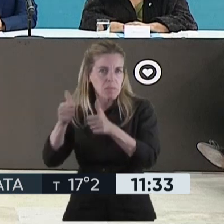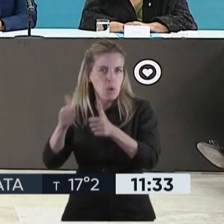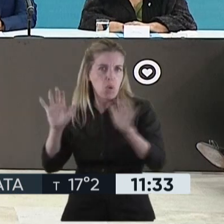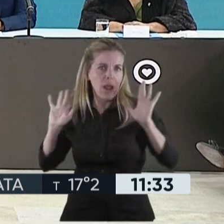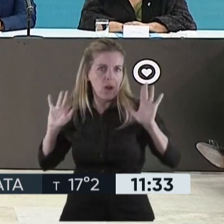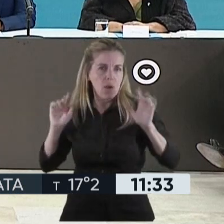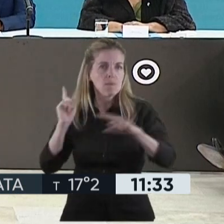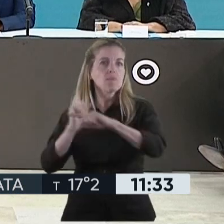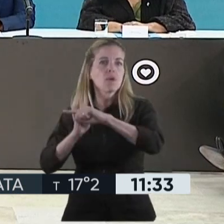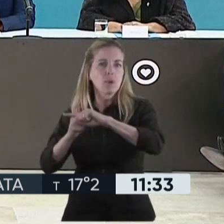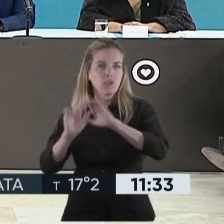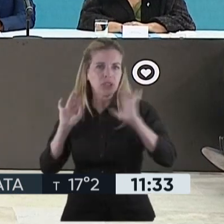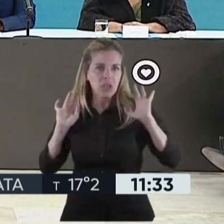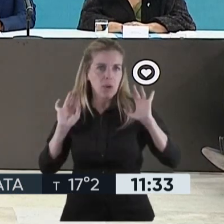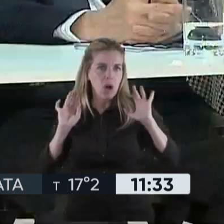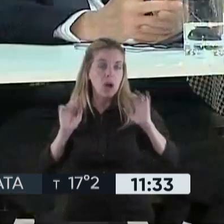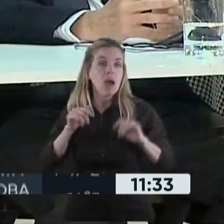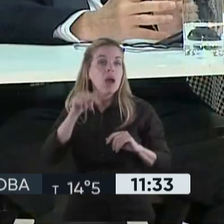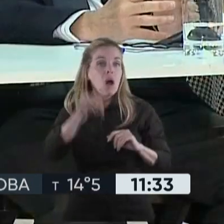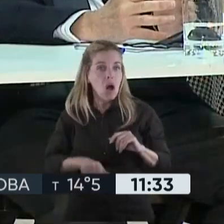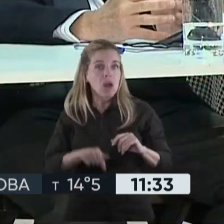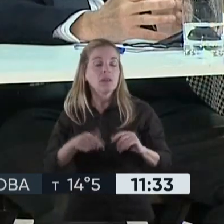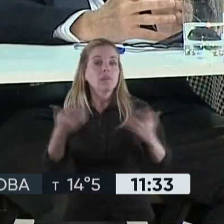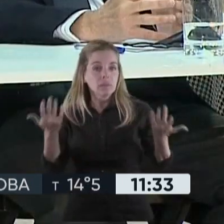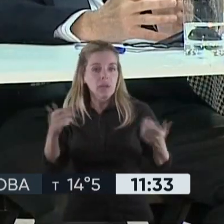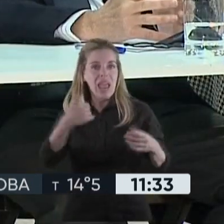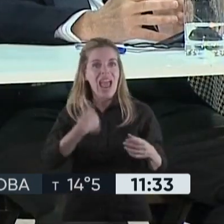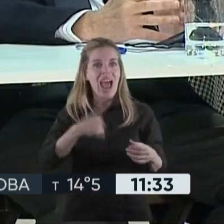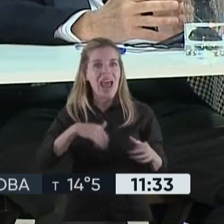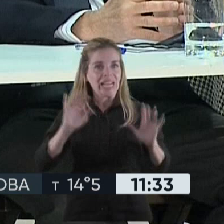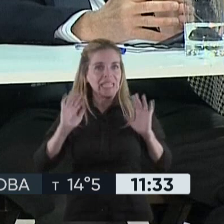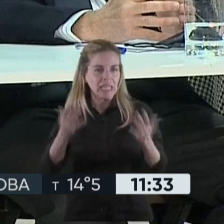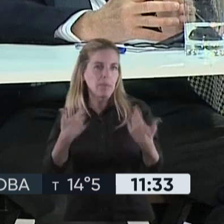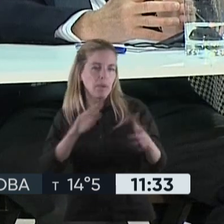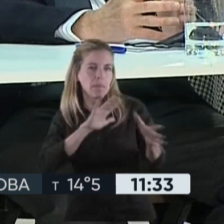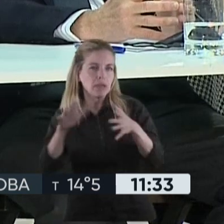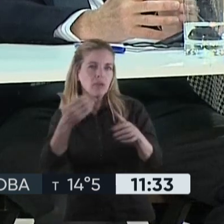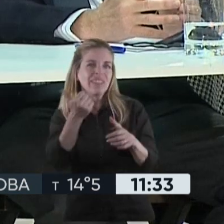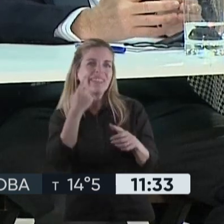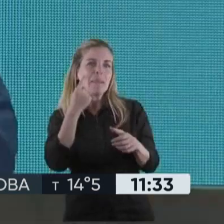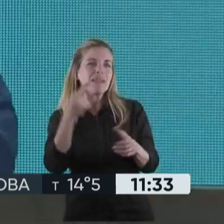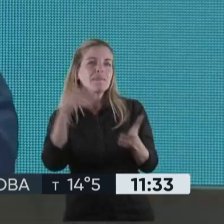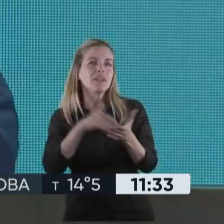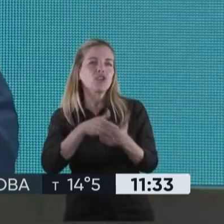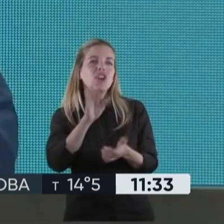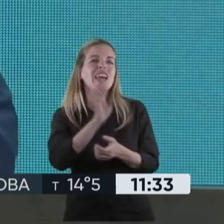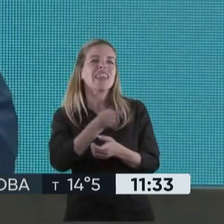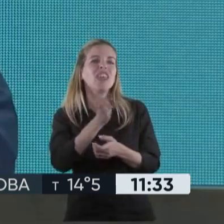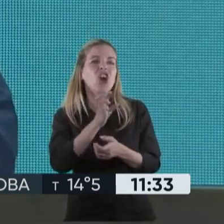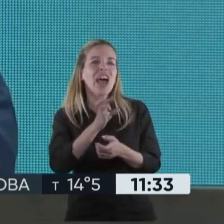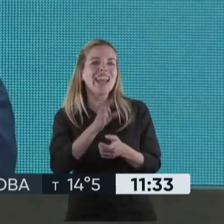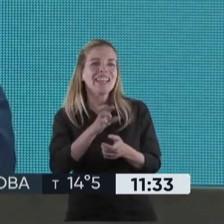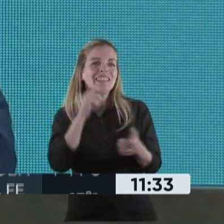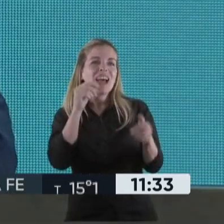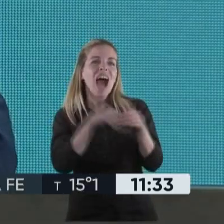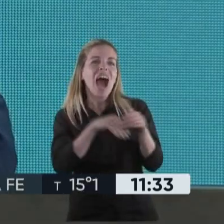que hoy nos permite a que la Argentina ahorre alrededor de 6.000 millones de dólares de gas que